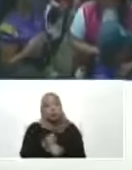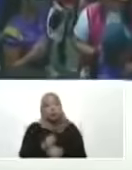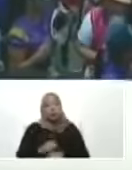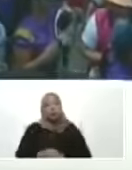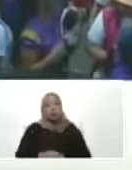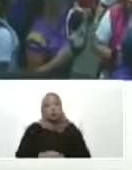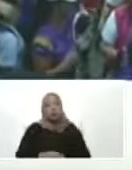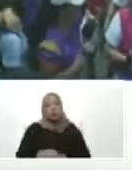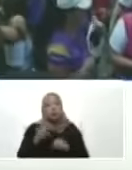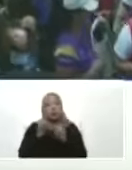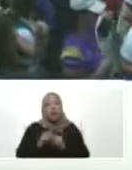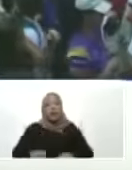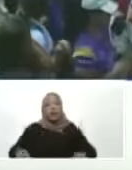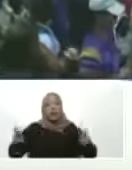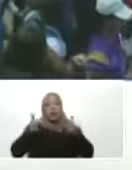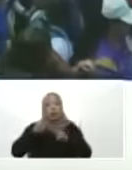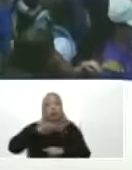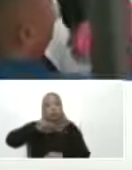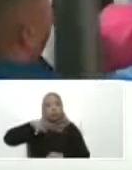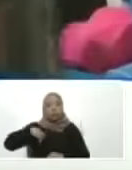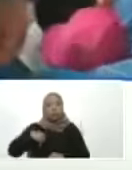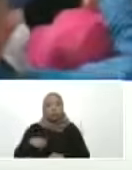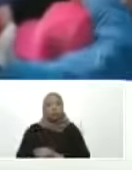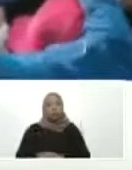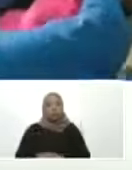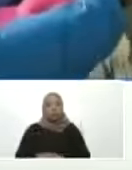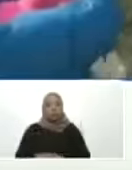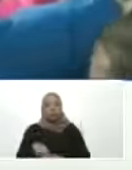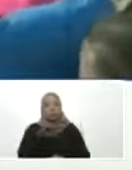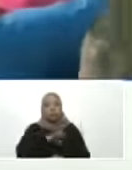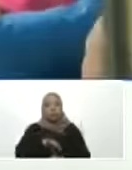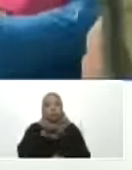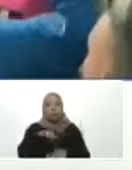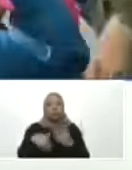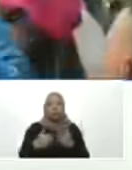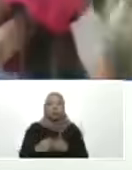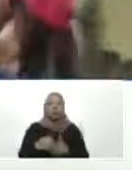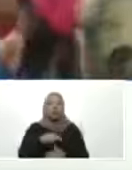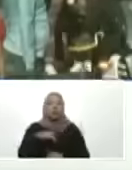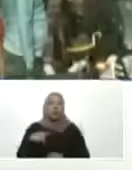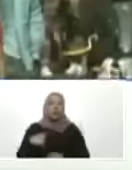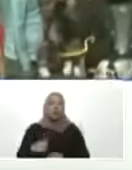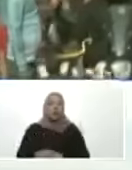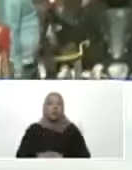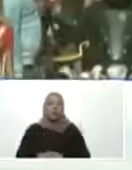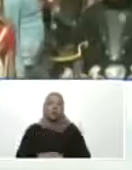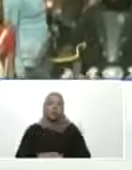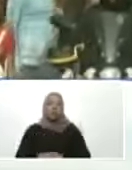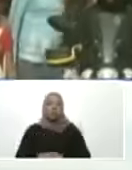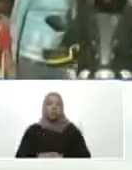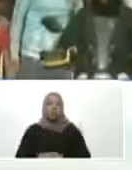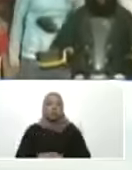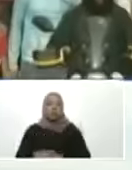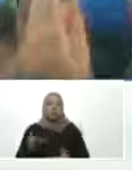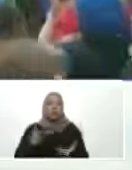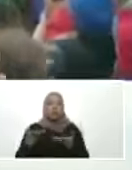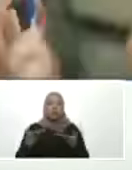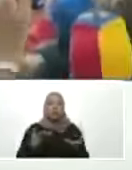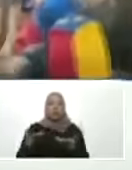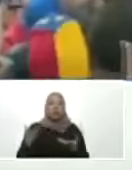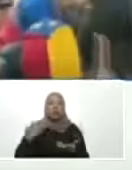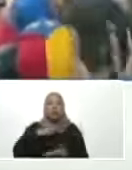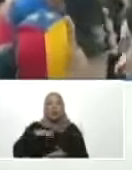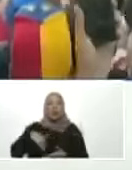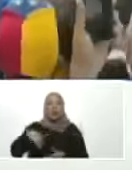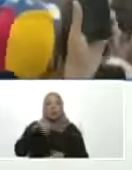restiamos con los valores de la familia, de refundar la familia, y nosotros los cristianos de refundarlo